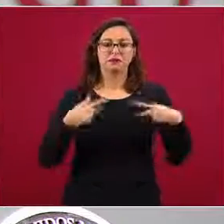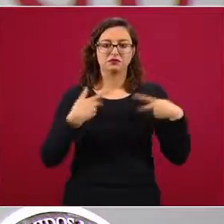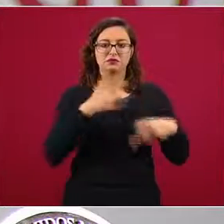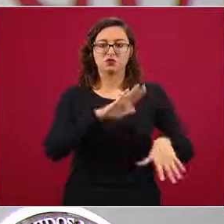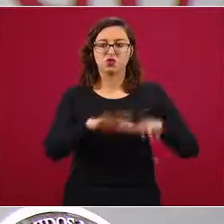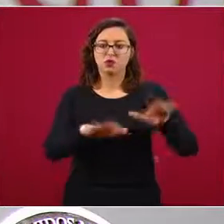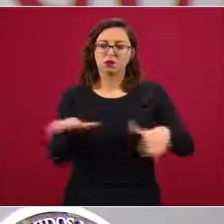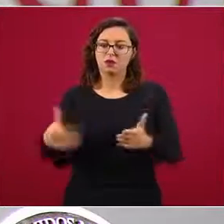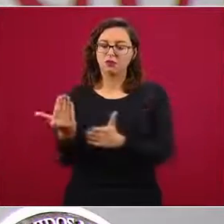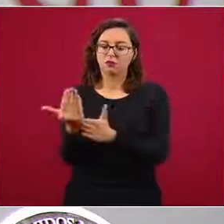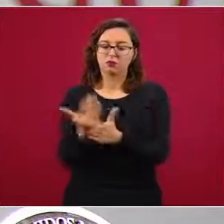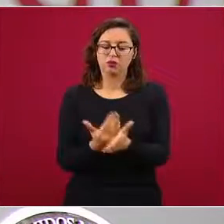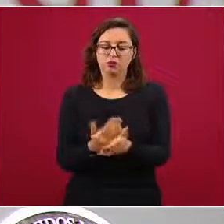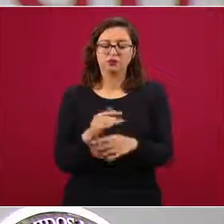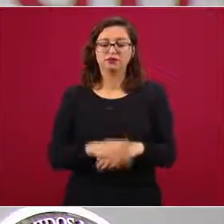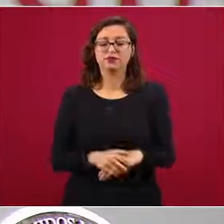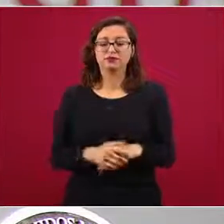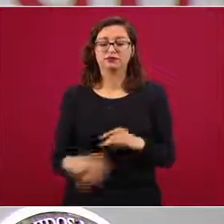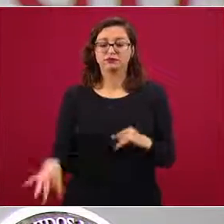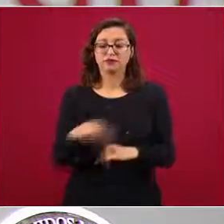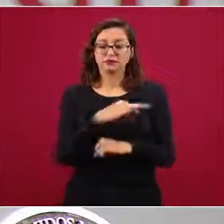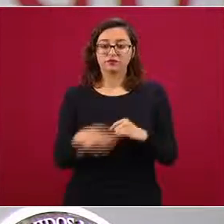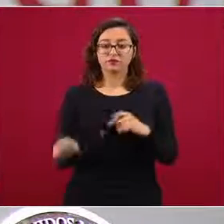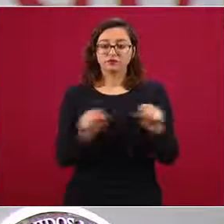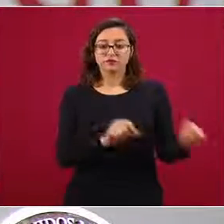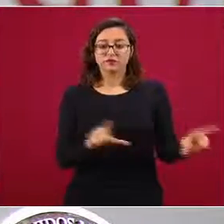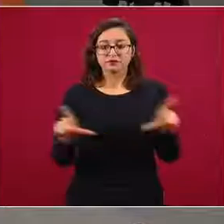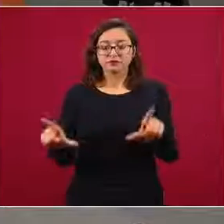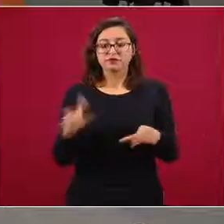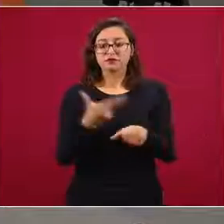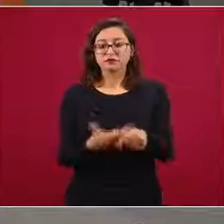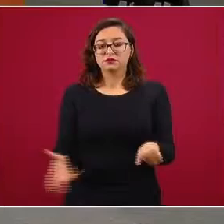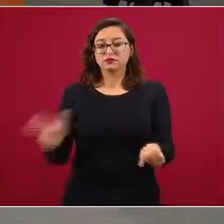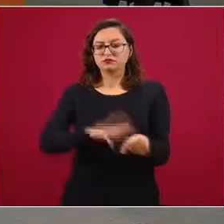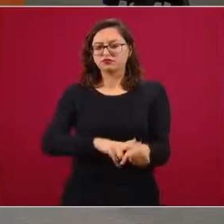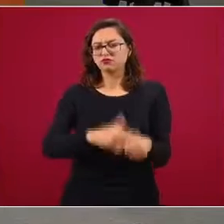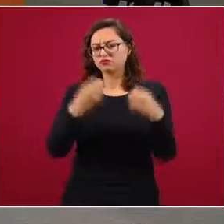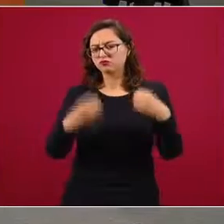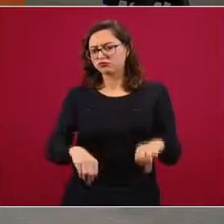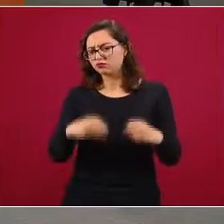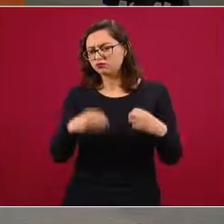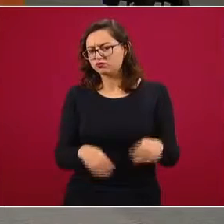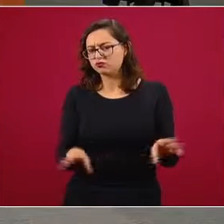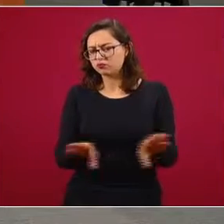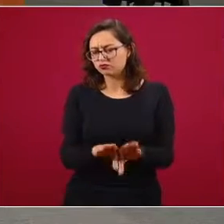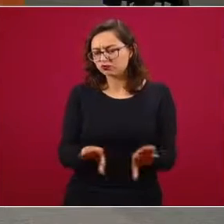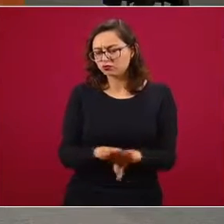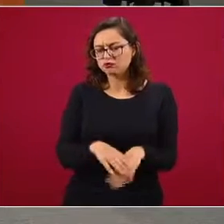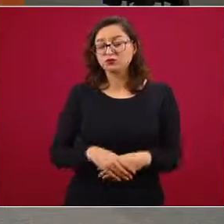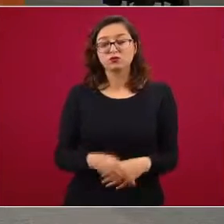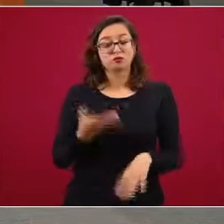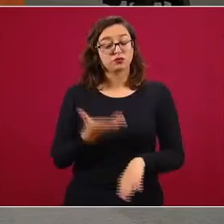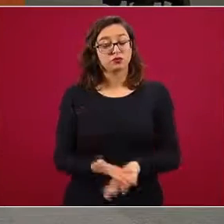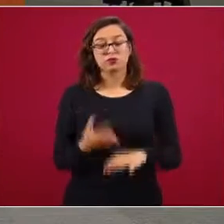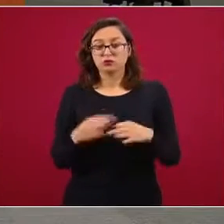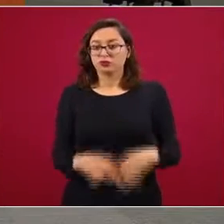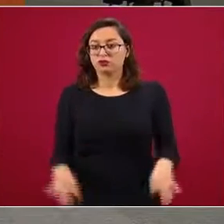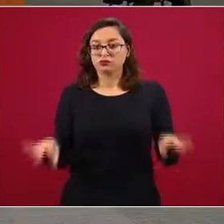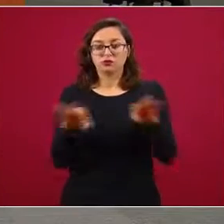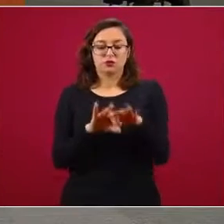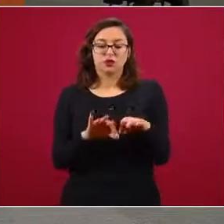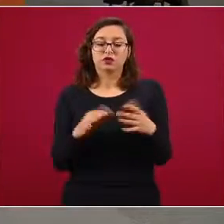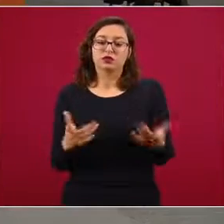Y veamos finalmente la ocupación hospitalaria. Esta en todo momento ha sido crucial. Uno de los